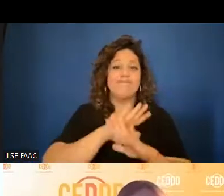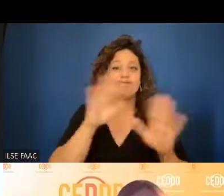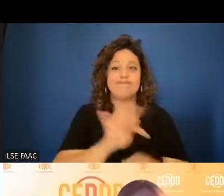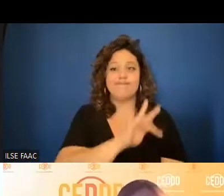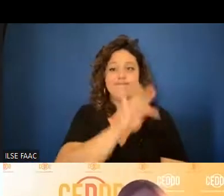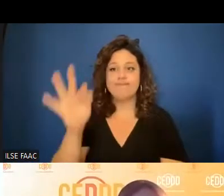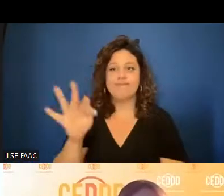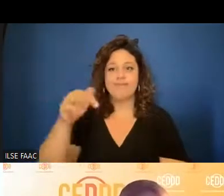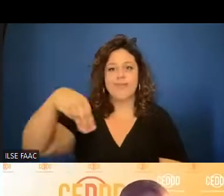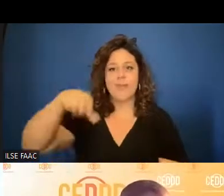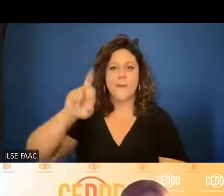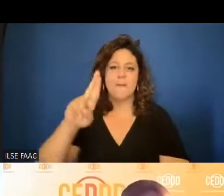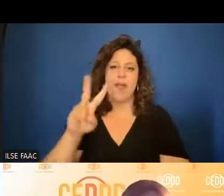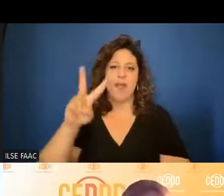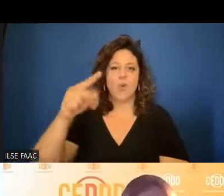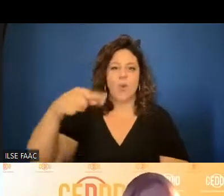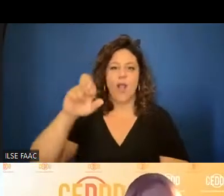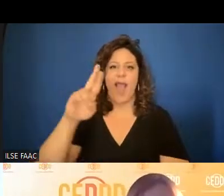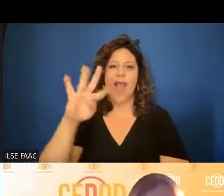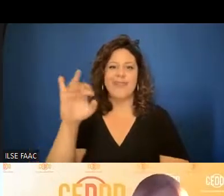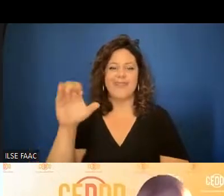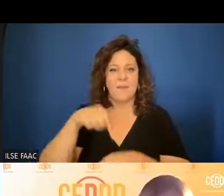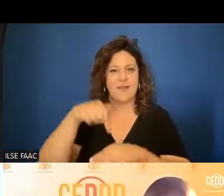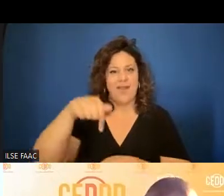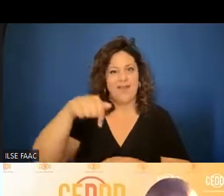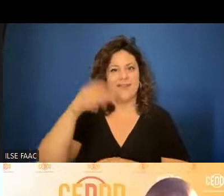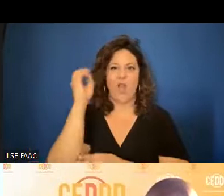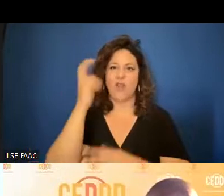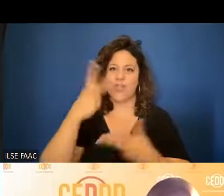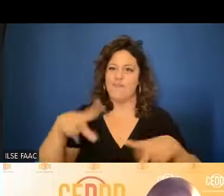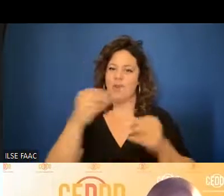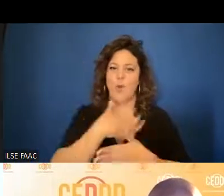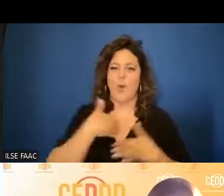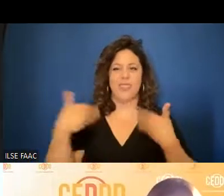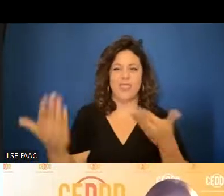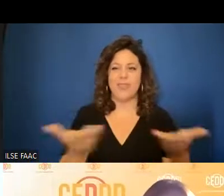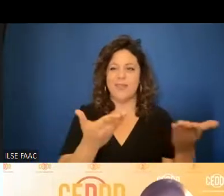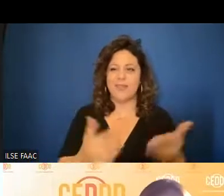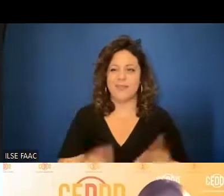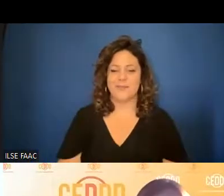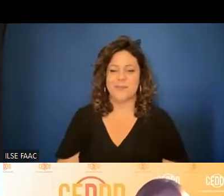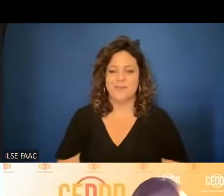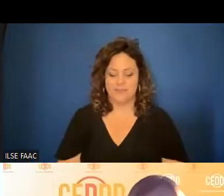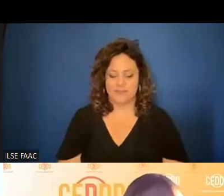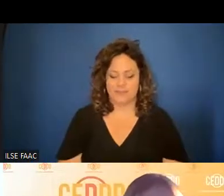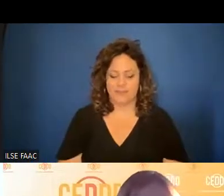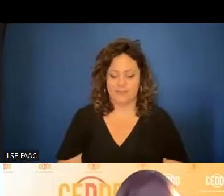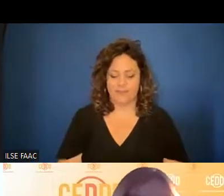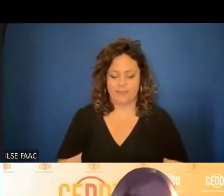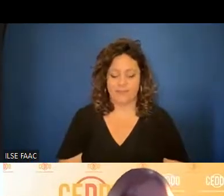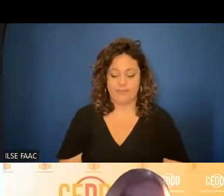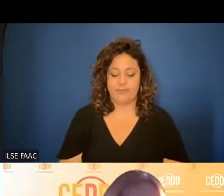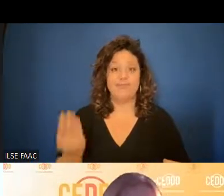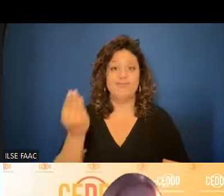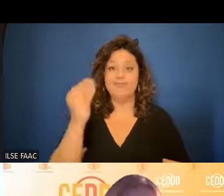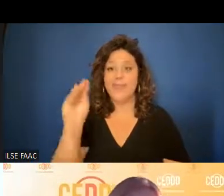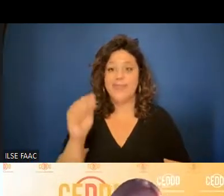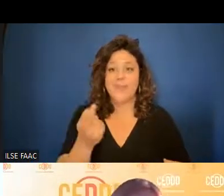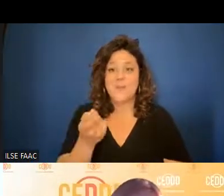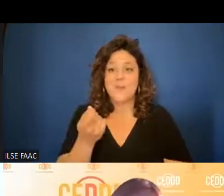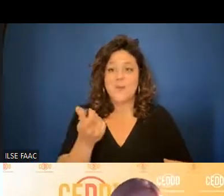que tenemos todos los ciudadanos derecho con y sin discapacidad. Y ahora sí, ya llegamos, y esta vez no